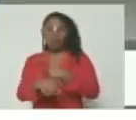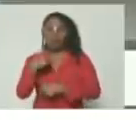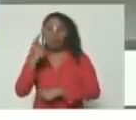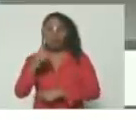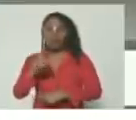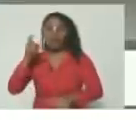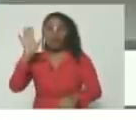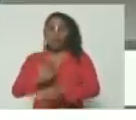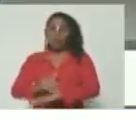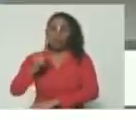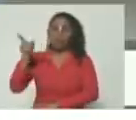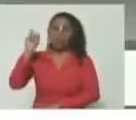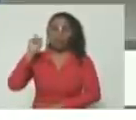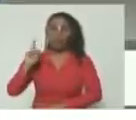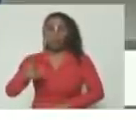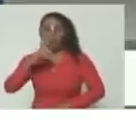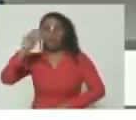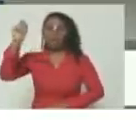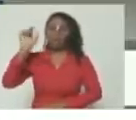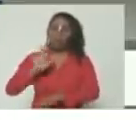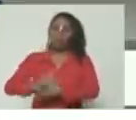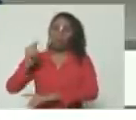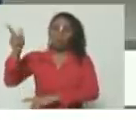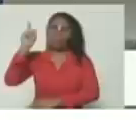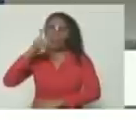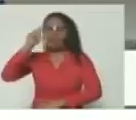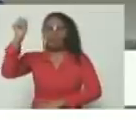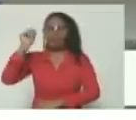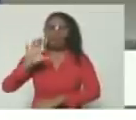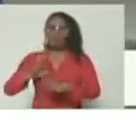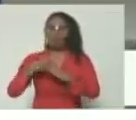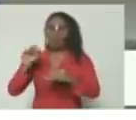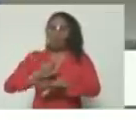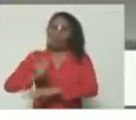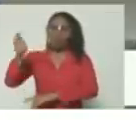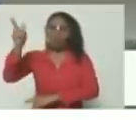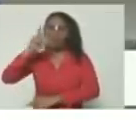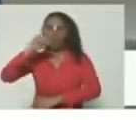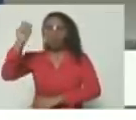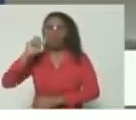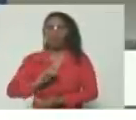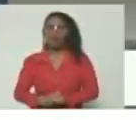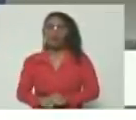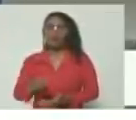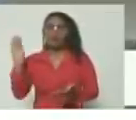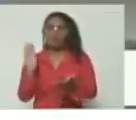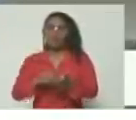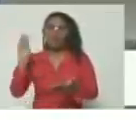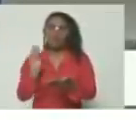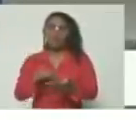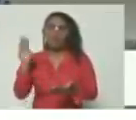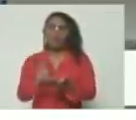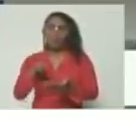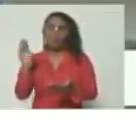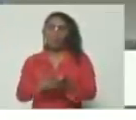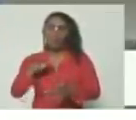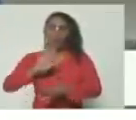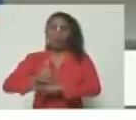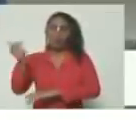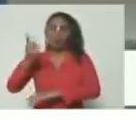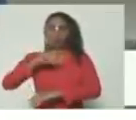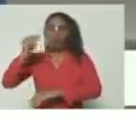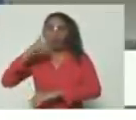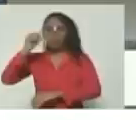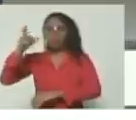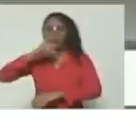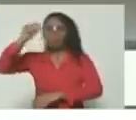culpable es Maduro. Todo es culpa de Maduro, todo es culpa de Maduro, todo es culpa de Maduro. Y ir imponiendo esa narrativa, todo es culpa de Maduro, todo es culpa de Maduro,